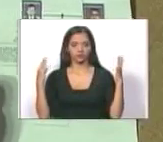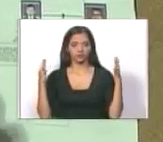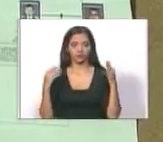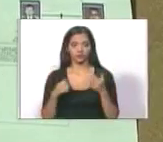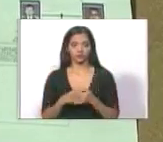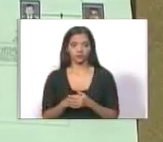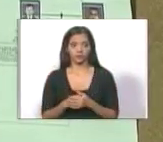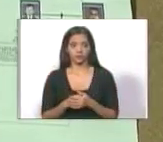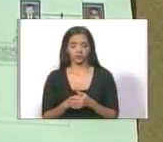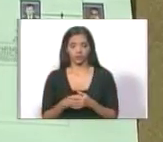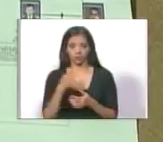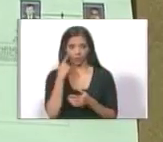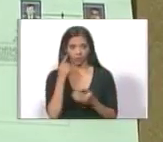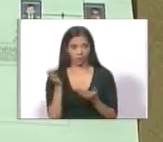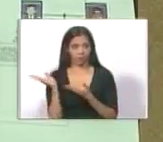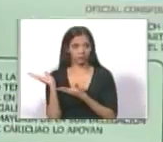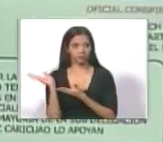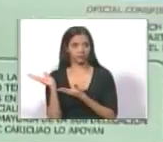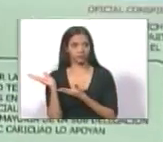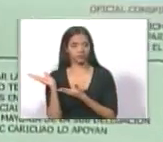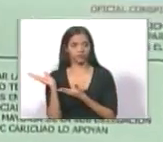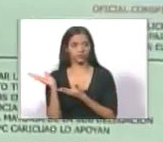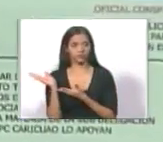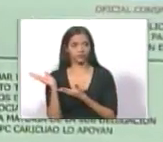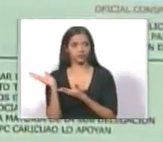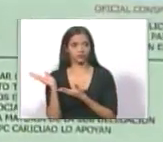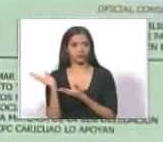Este es José Gregorio Valladares,